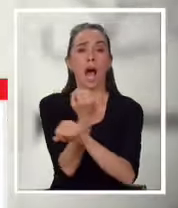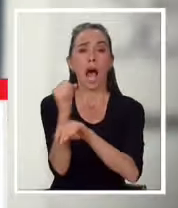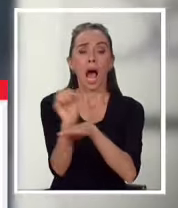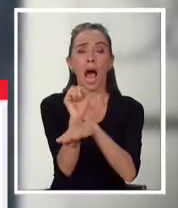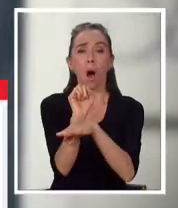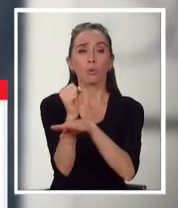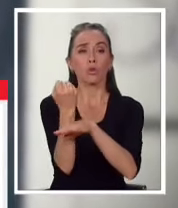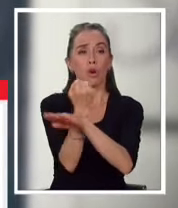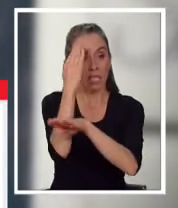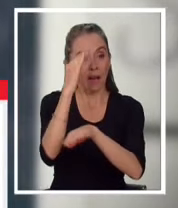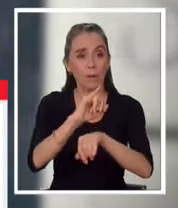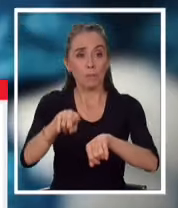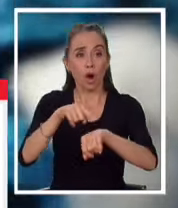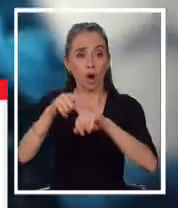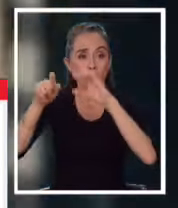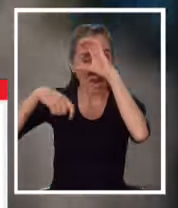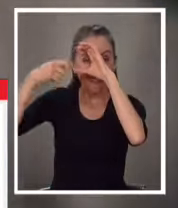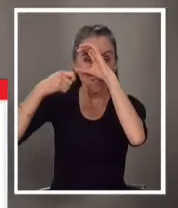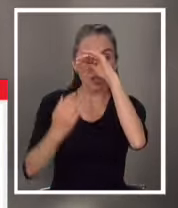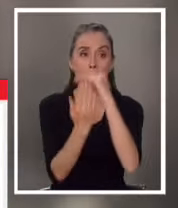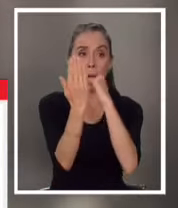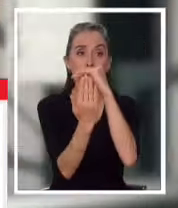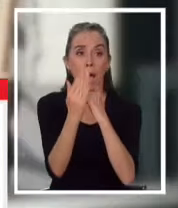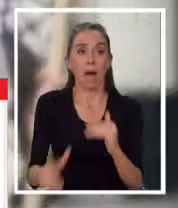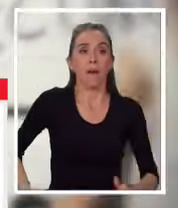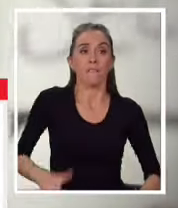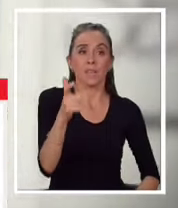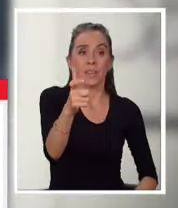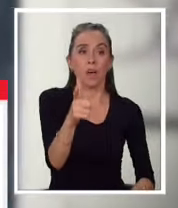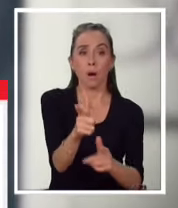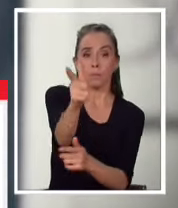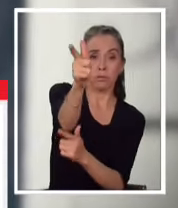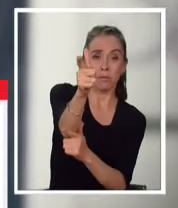Con el correr de las horas, sus registros suman y siguen.